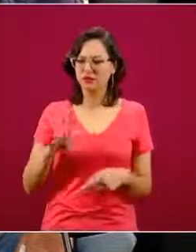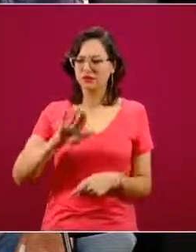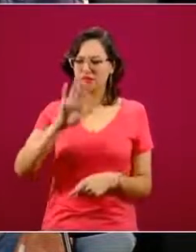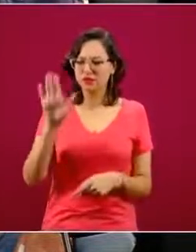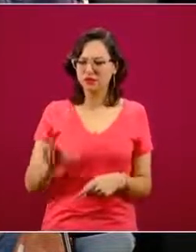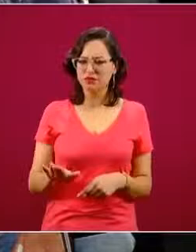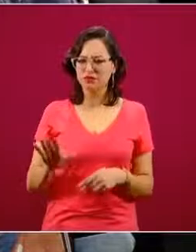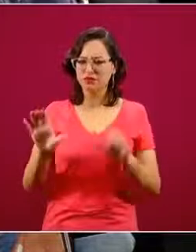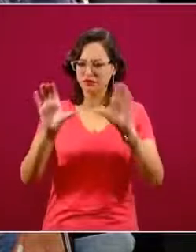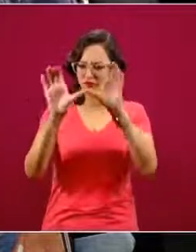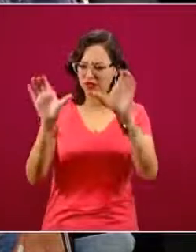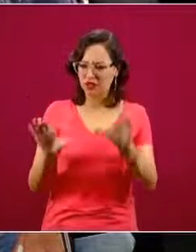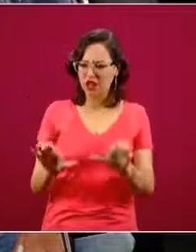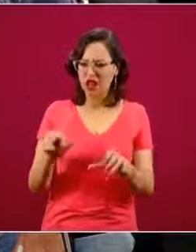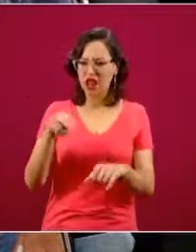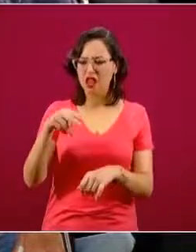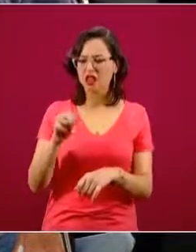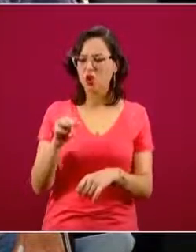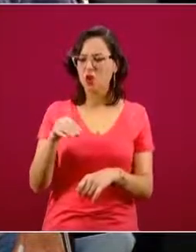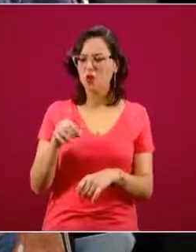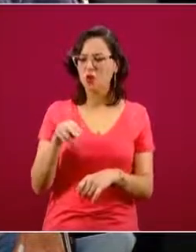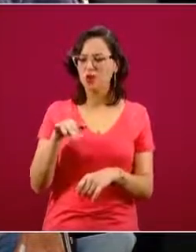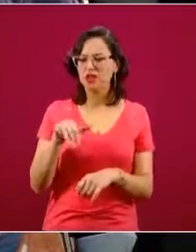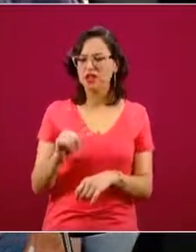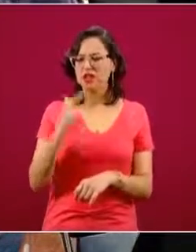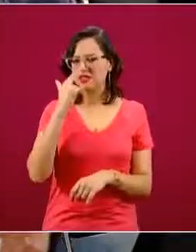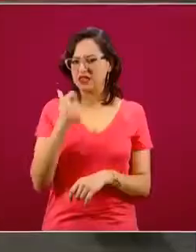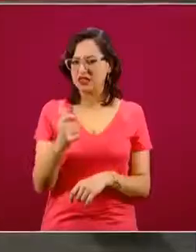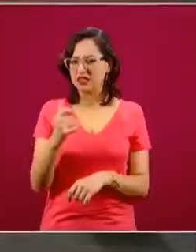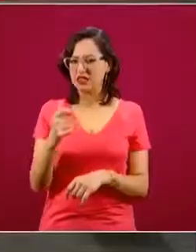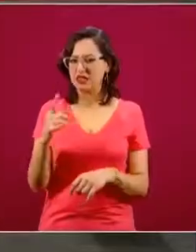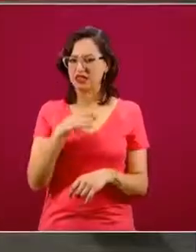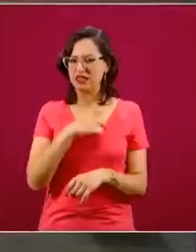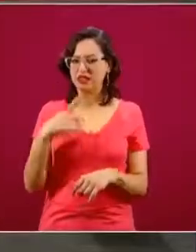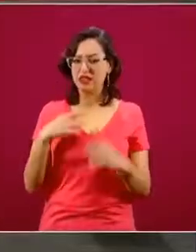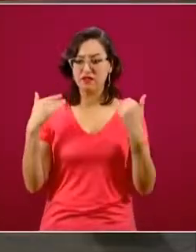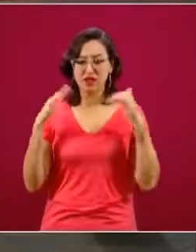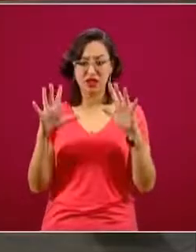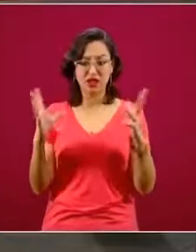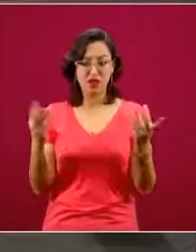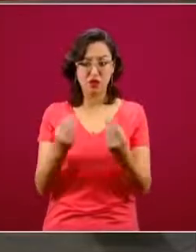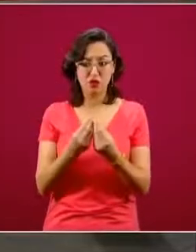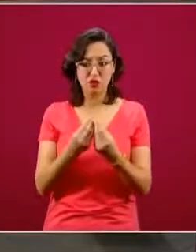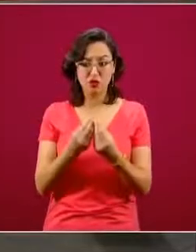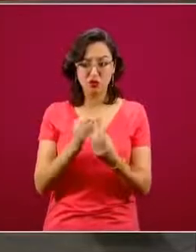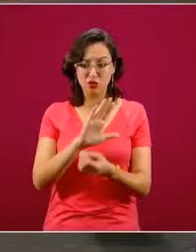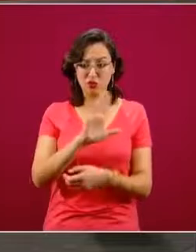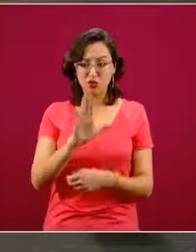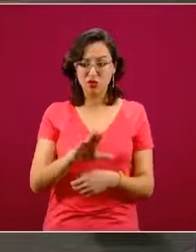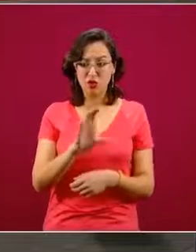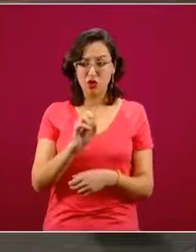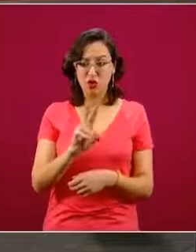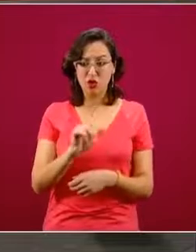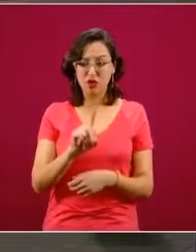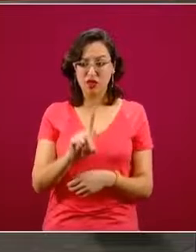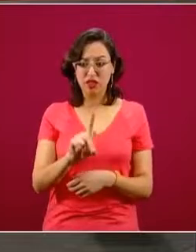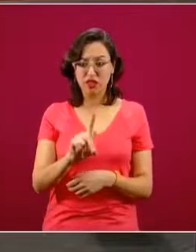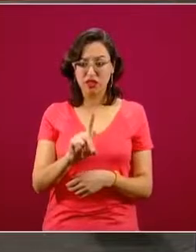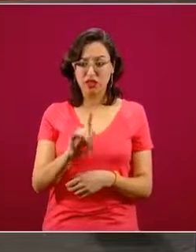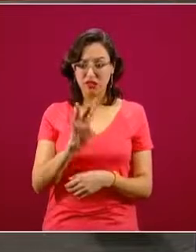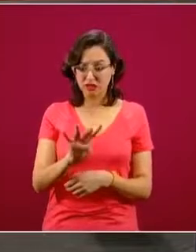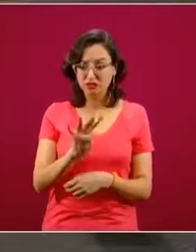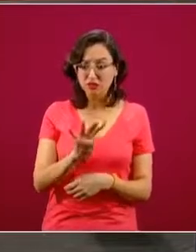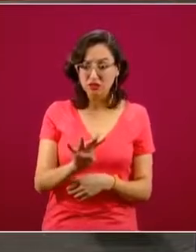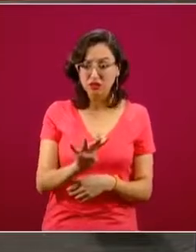que sumarse a las muertes por COVID-19? No todas, no todas, un elemento. Por eso también es